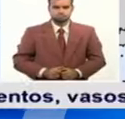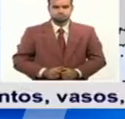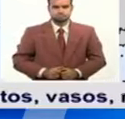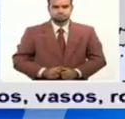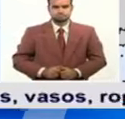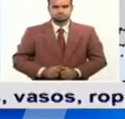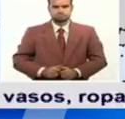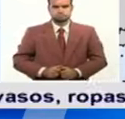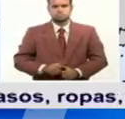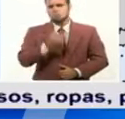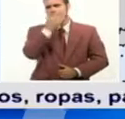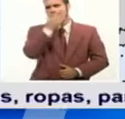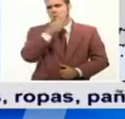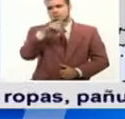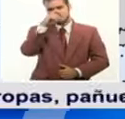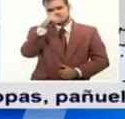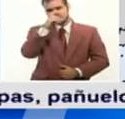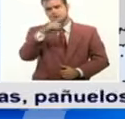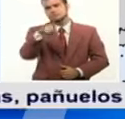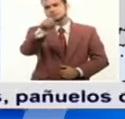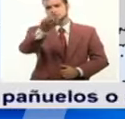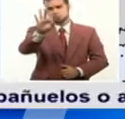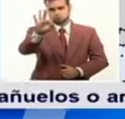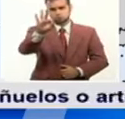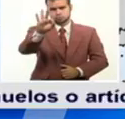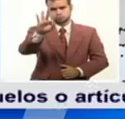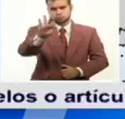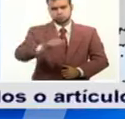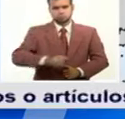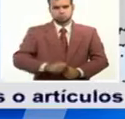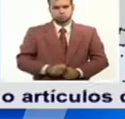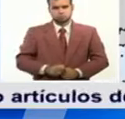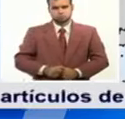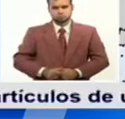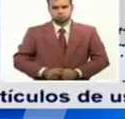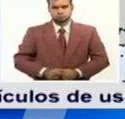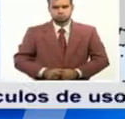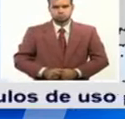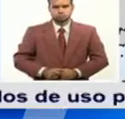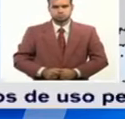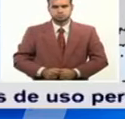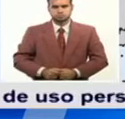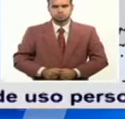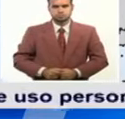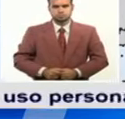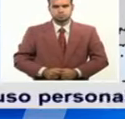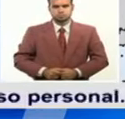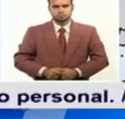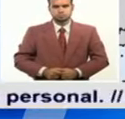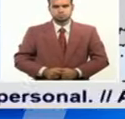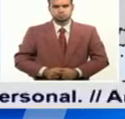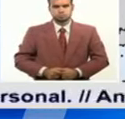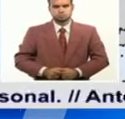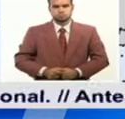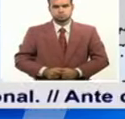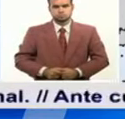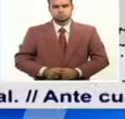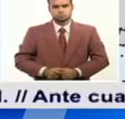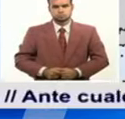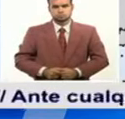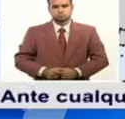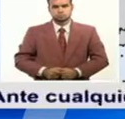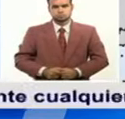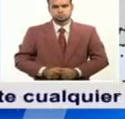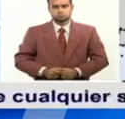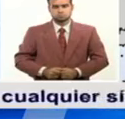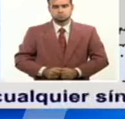joven de 18 años de edad con la COVID-19, que en estos momentos se